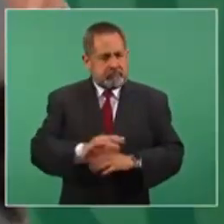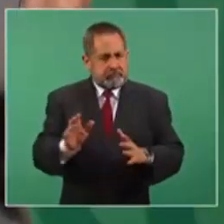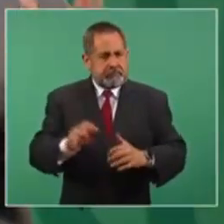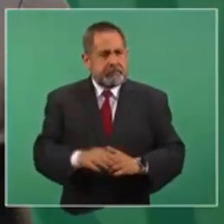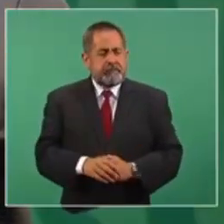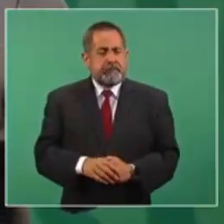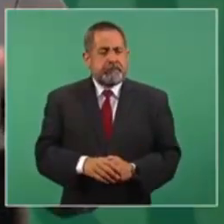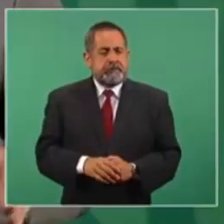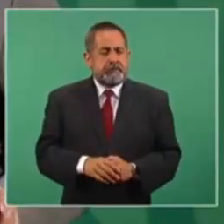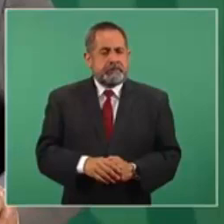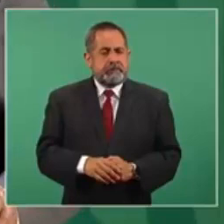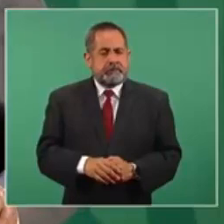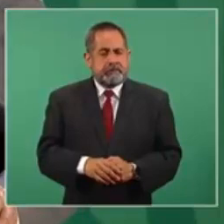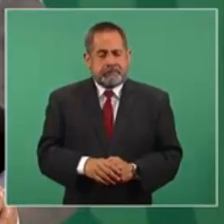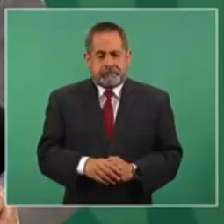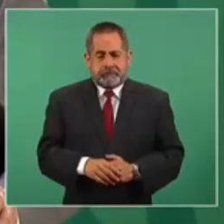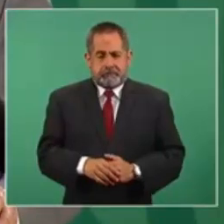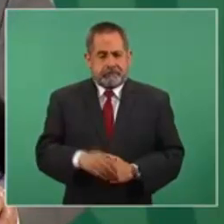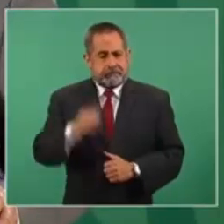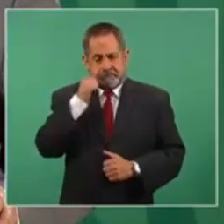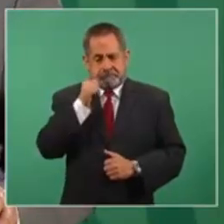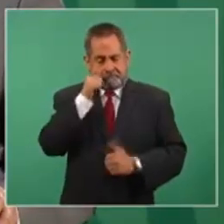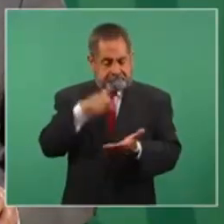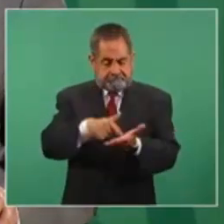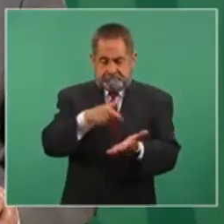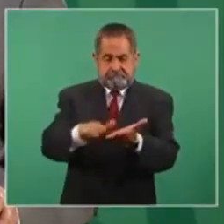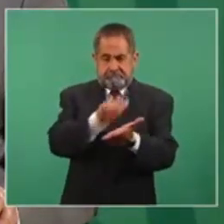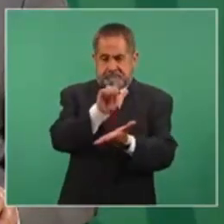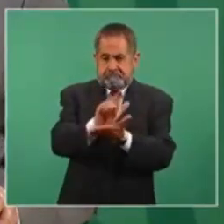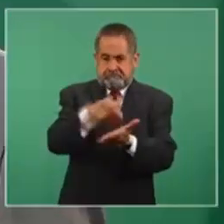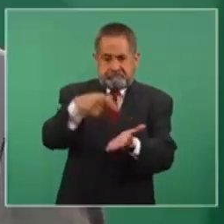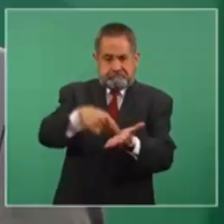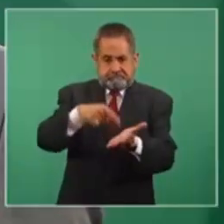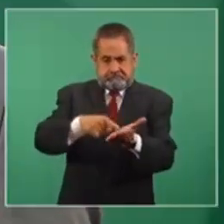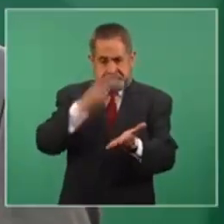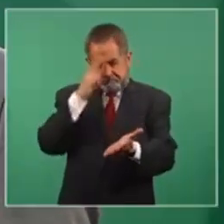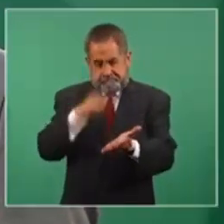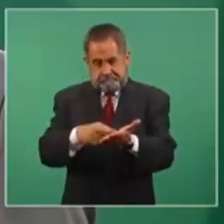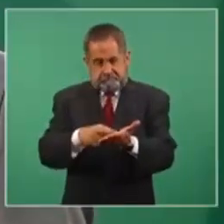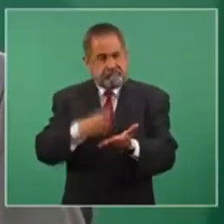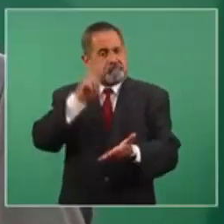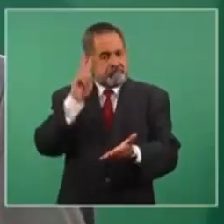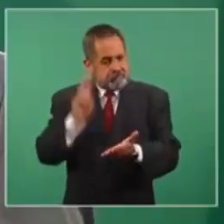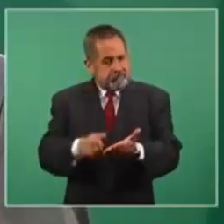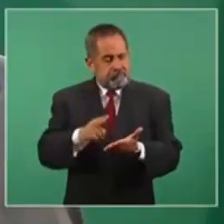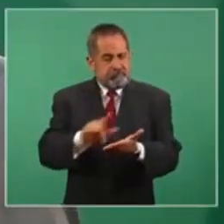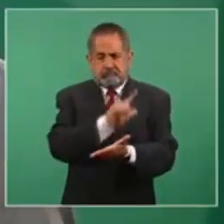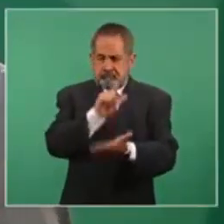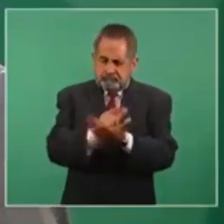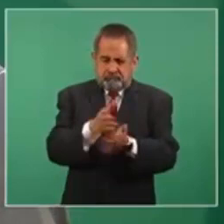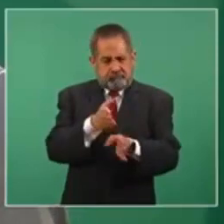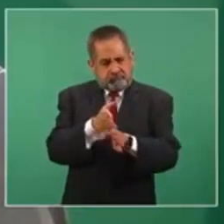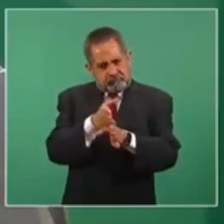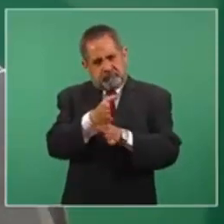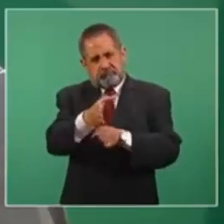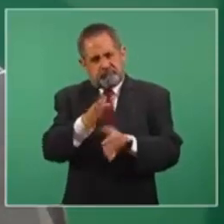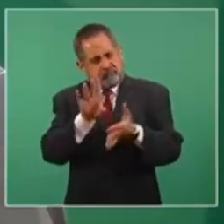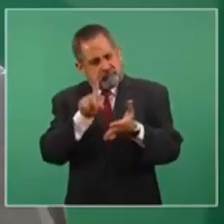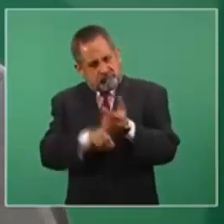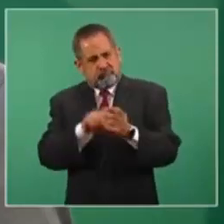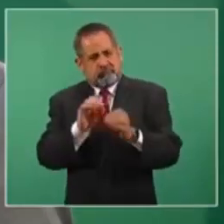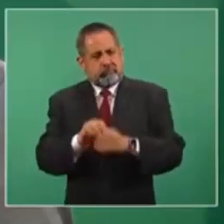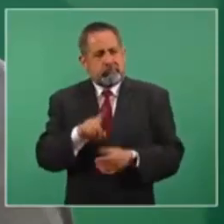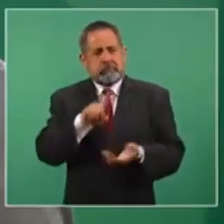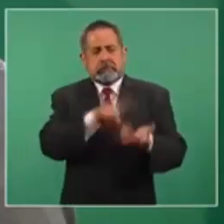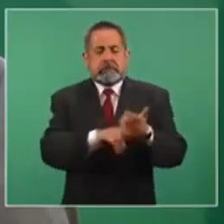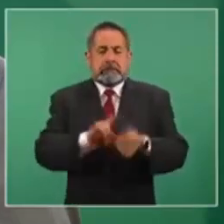siempre en el marco de la legalidad, con un auténtico Estado de Derecho, no con